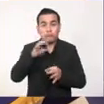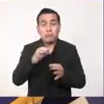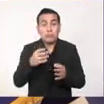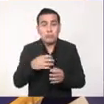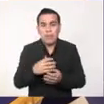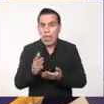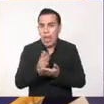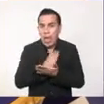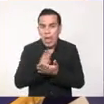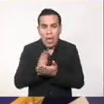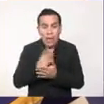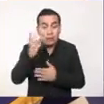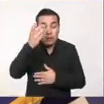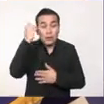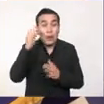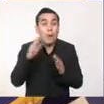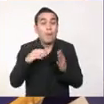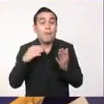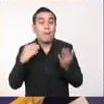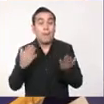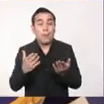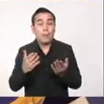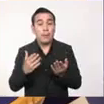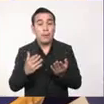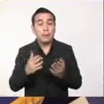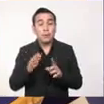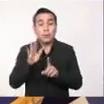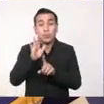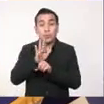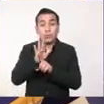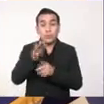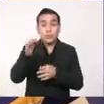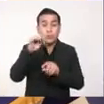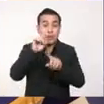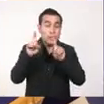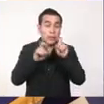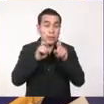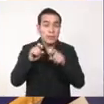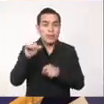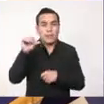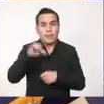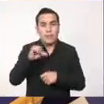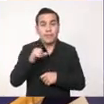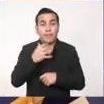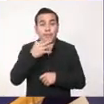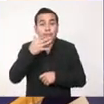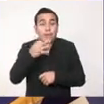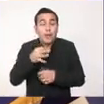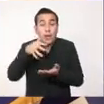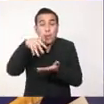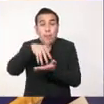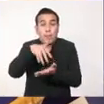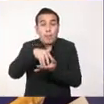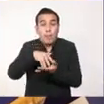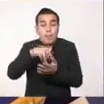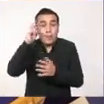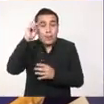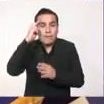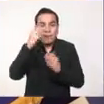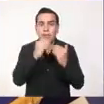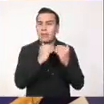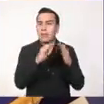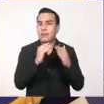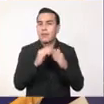sacaron nada. Porque calcularon mal sus encuestas, le preguntaron a sus entornos. cuando la población no son sus entornos.